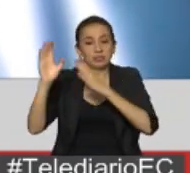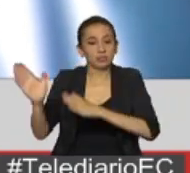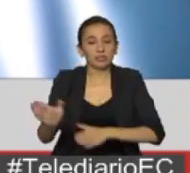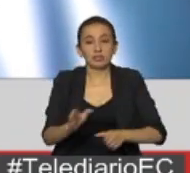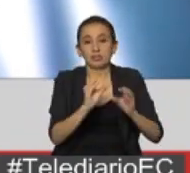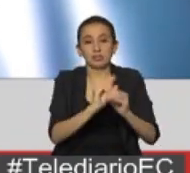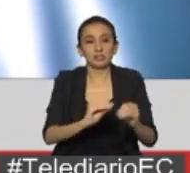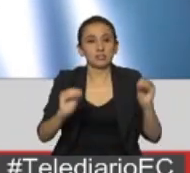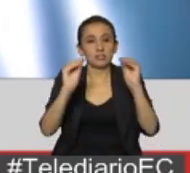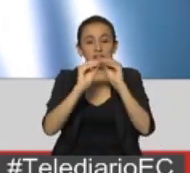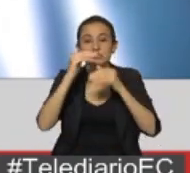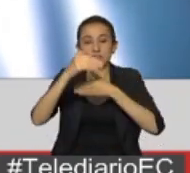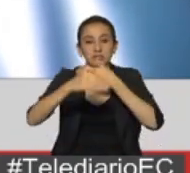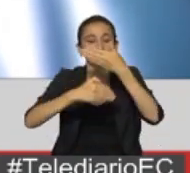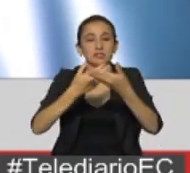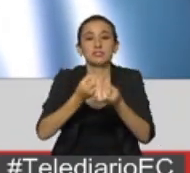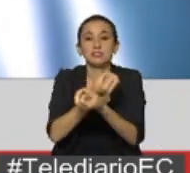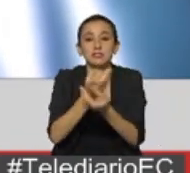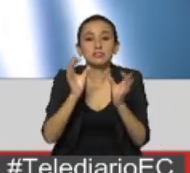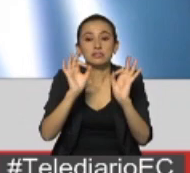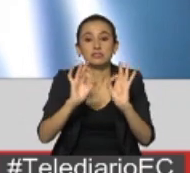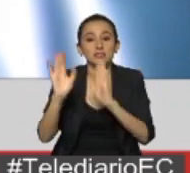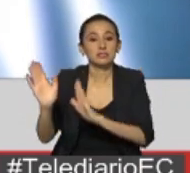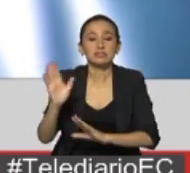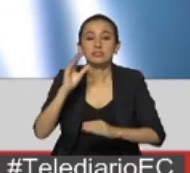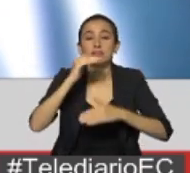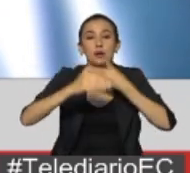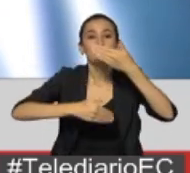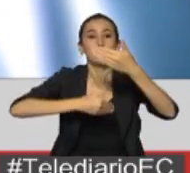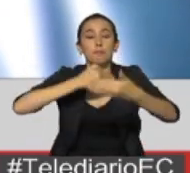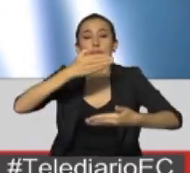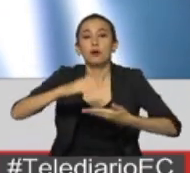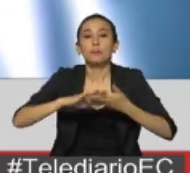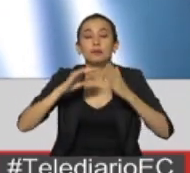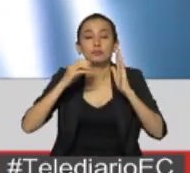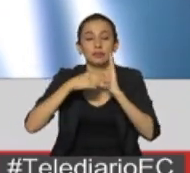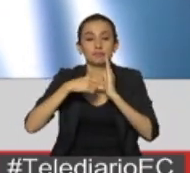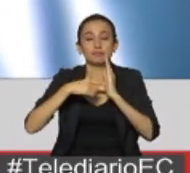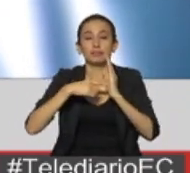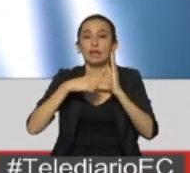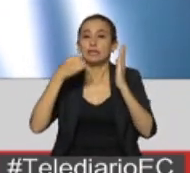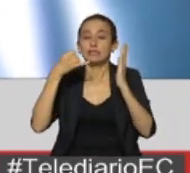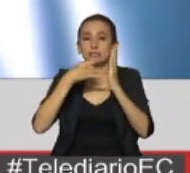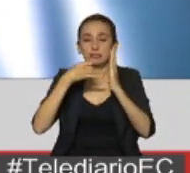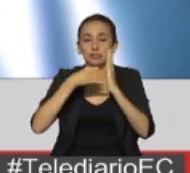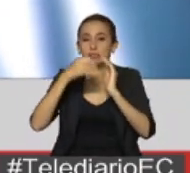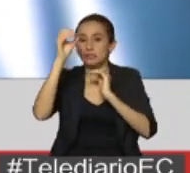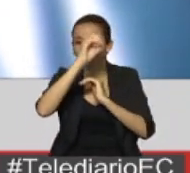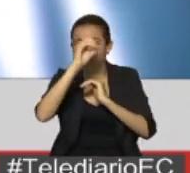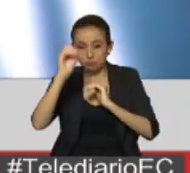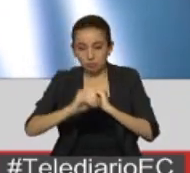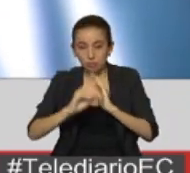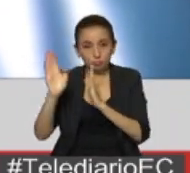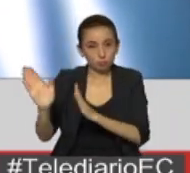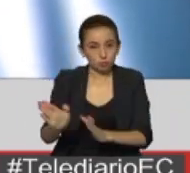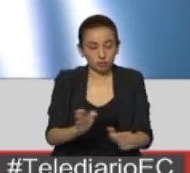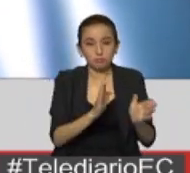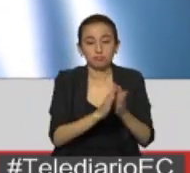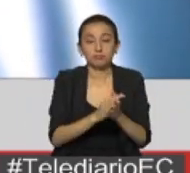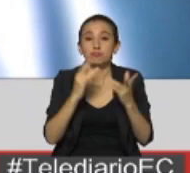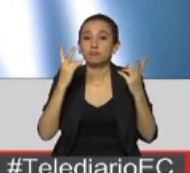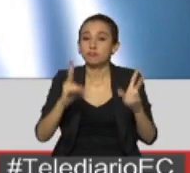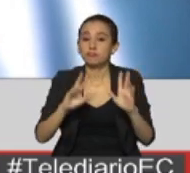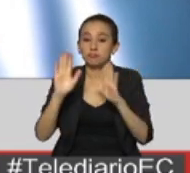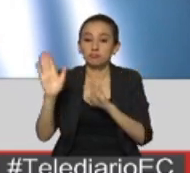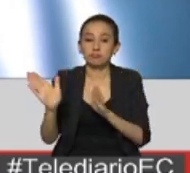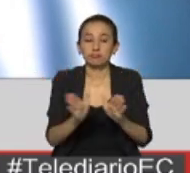los intereses y mucho menos podemos hablar de intereses por mora, ¿no? Entonces, es una suspensión del crédito en estos